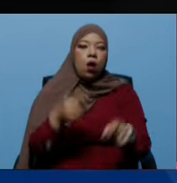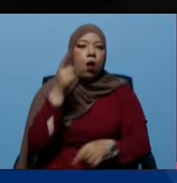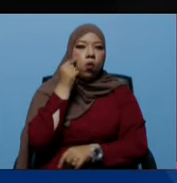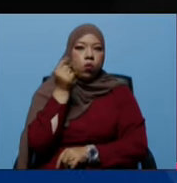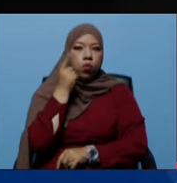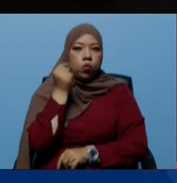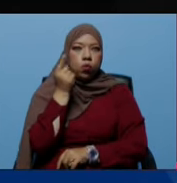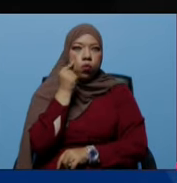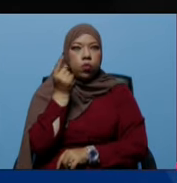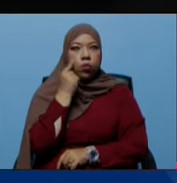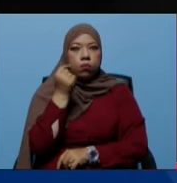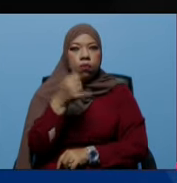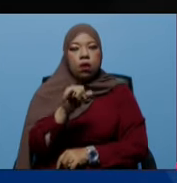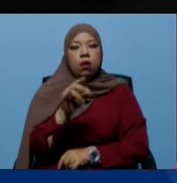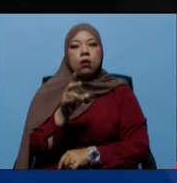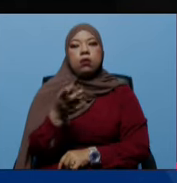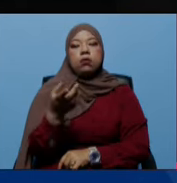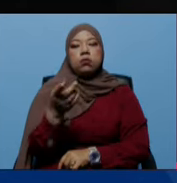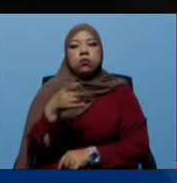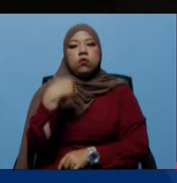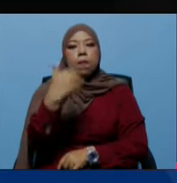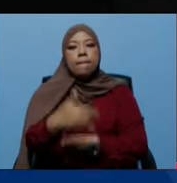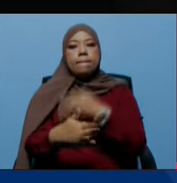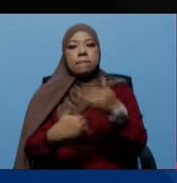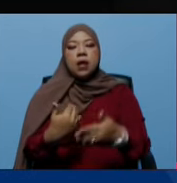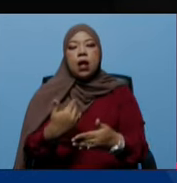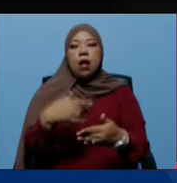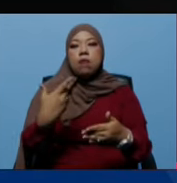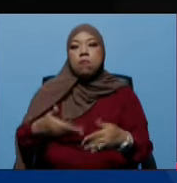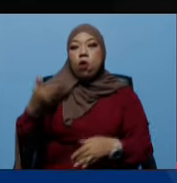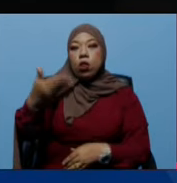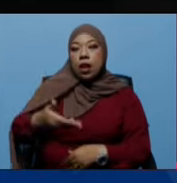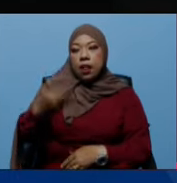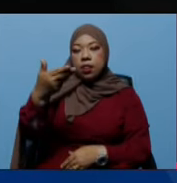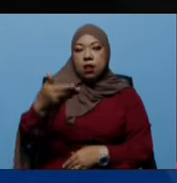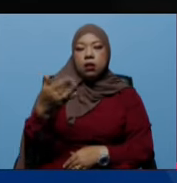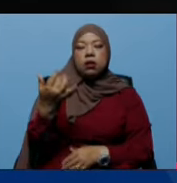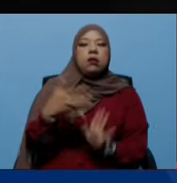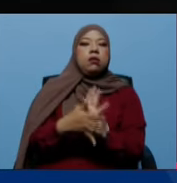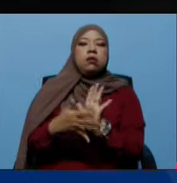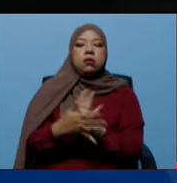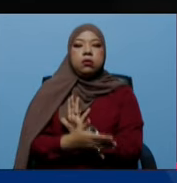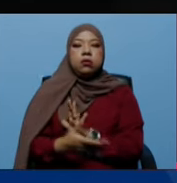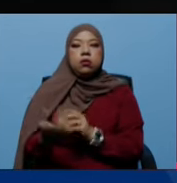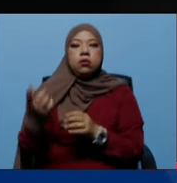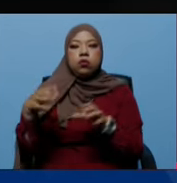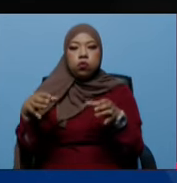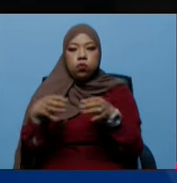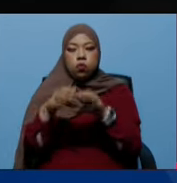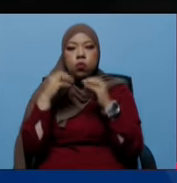tradicional que va tomando cada vez más peso. Se trata del Centro